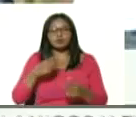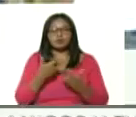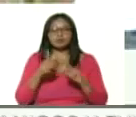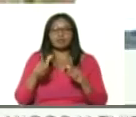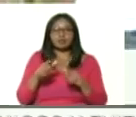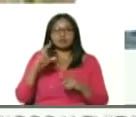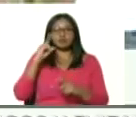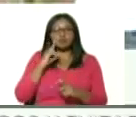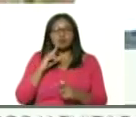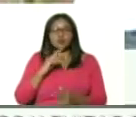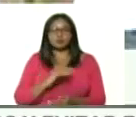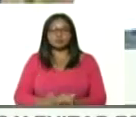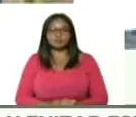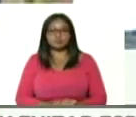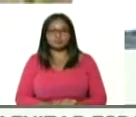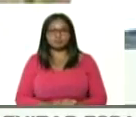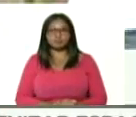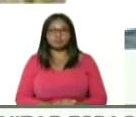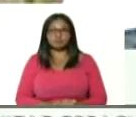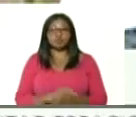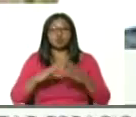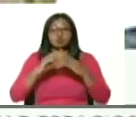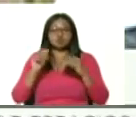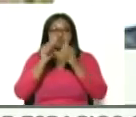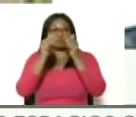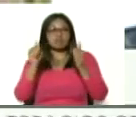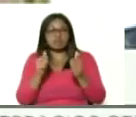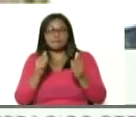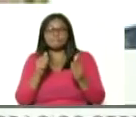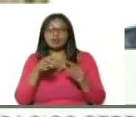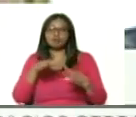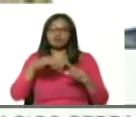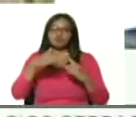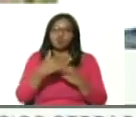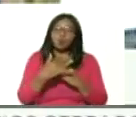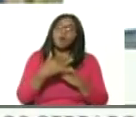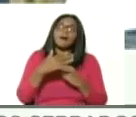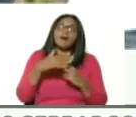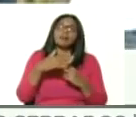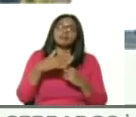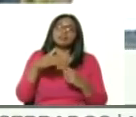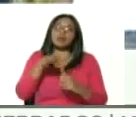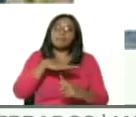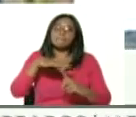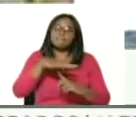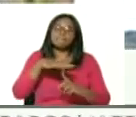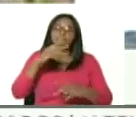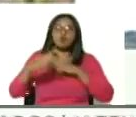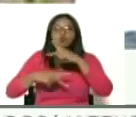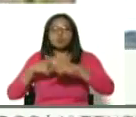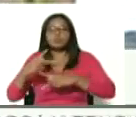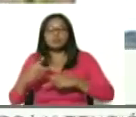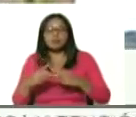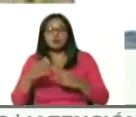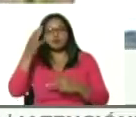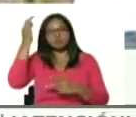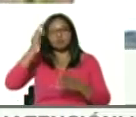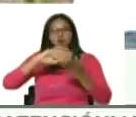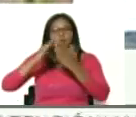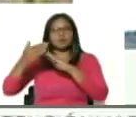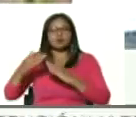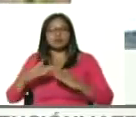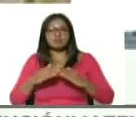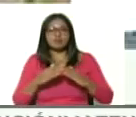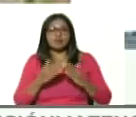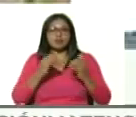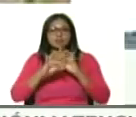Simón Bolívar, y desarrollar todo un ecosistema económico productivo que le permita a los pueblos, a nuestros consejos comunales, a nuestras comunas,